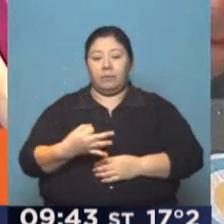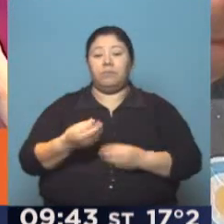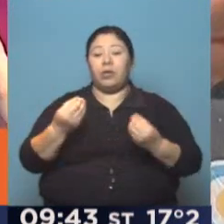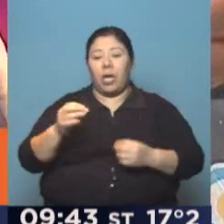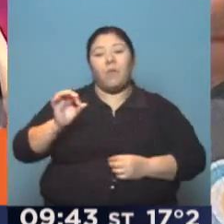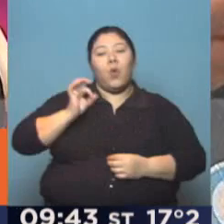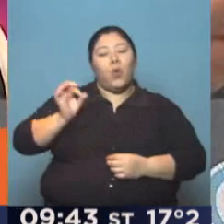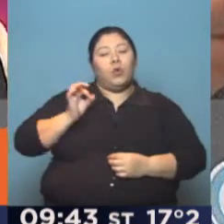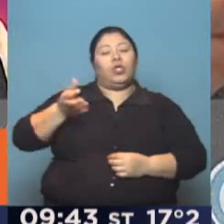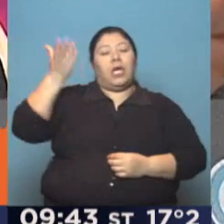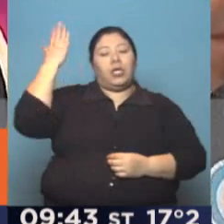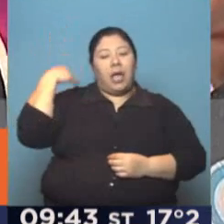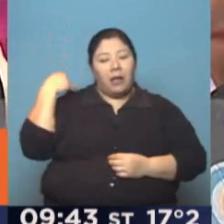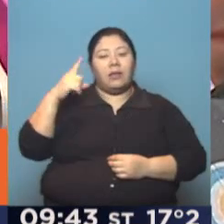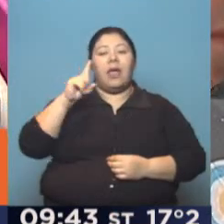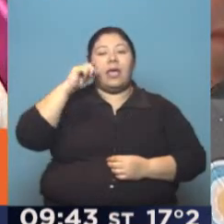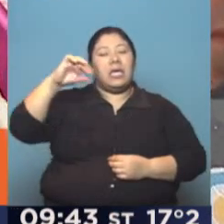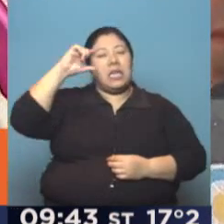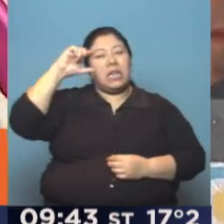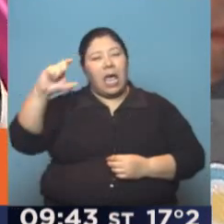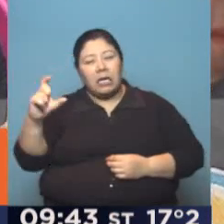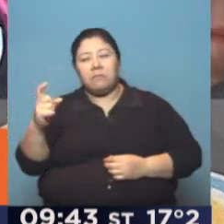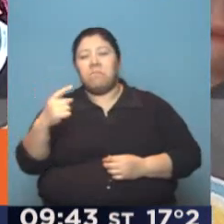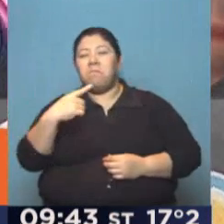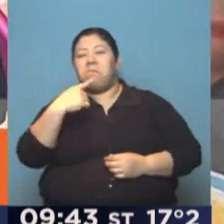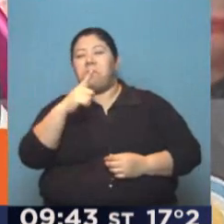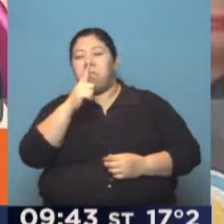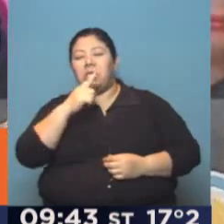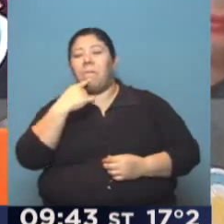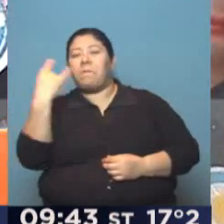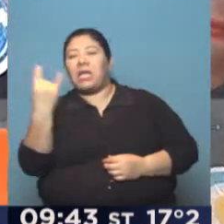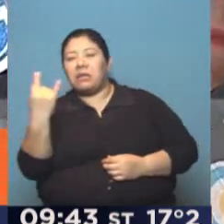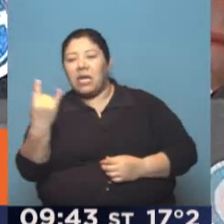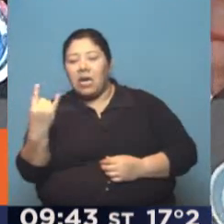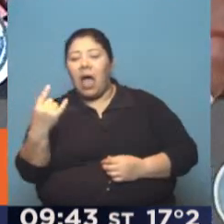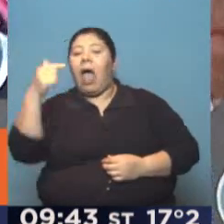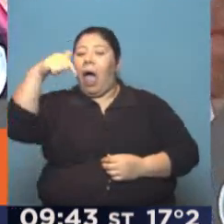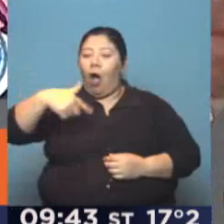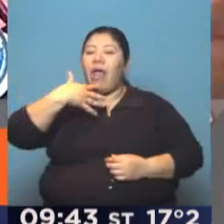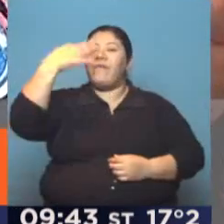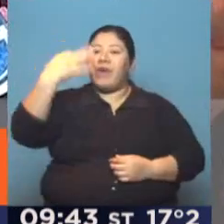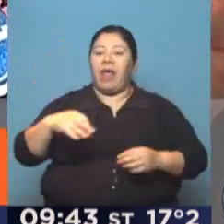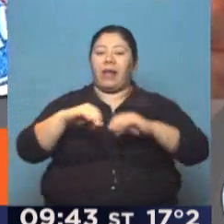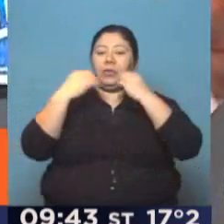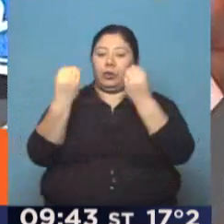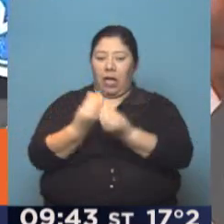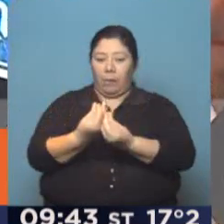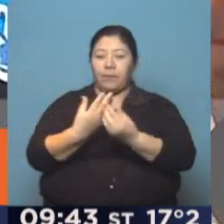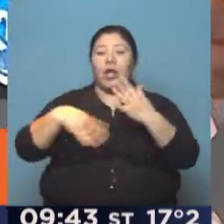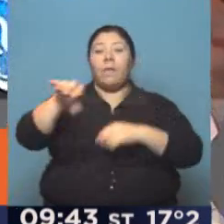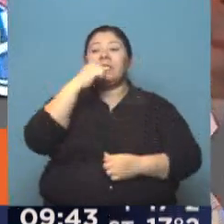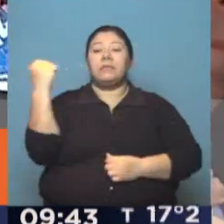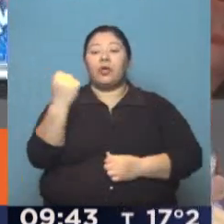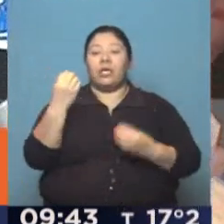bastantes años de no credibilidad del INDEC, hoy el INDEC es creíble, este era un número que hacía falta sincerar. Lo importante es destacar que el número de empleo